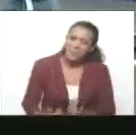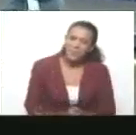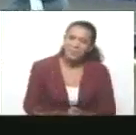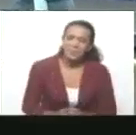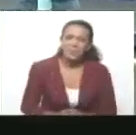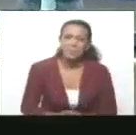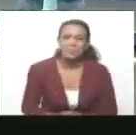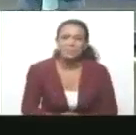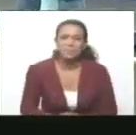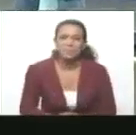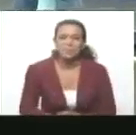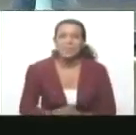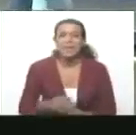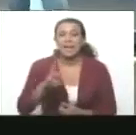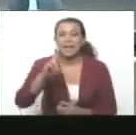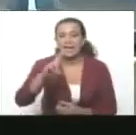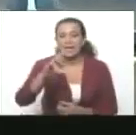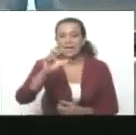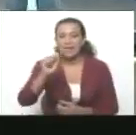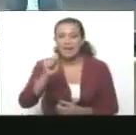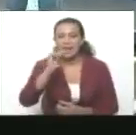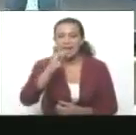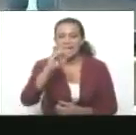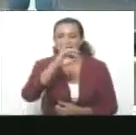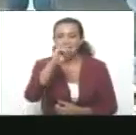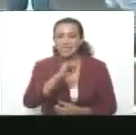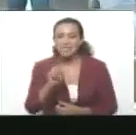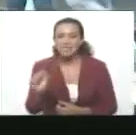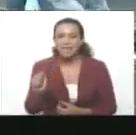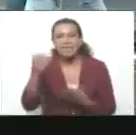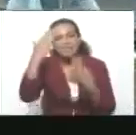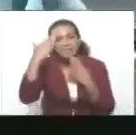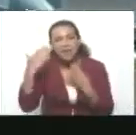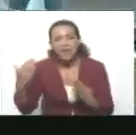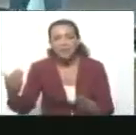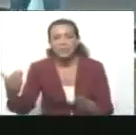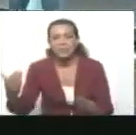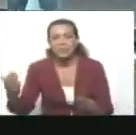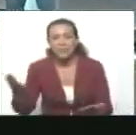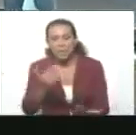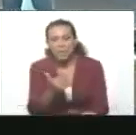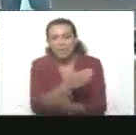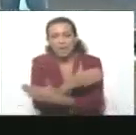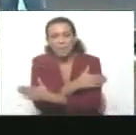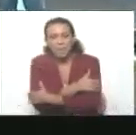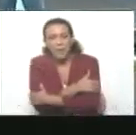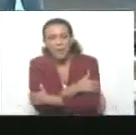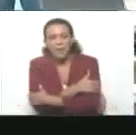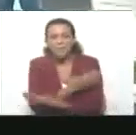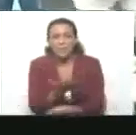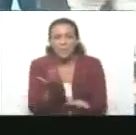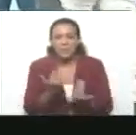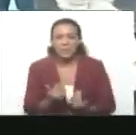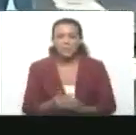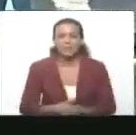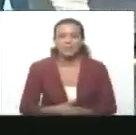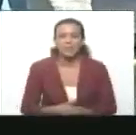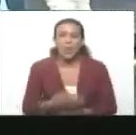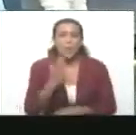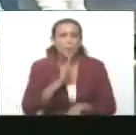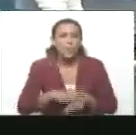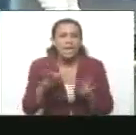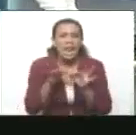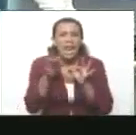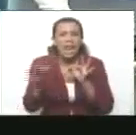Y Raiza Carolina, ven acá, salúdame, vale. Aleida, ¿qué pasó? ¿Por qué estabas por